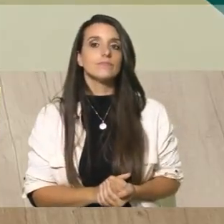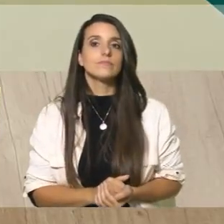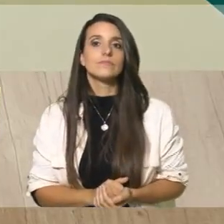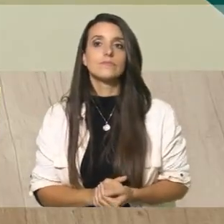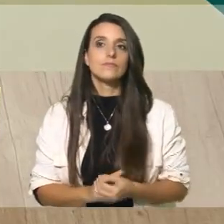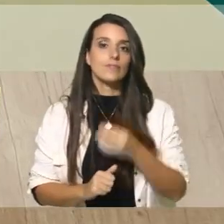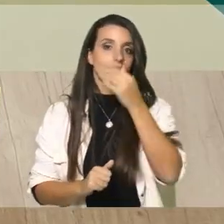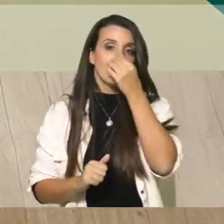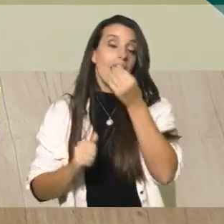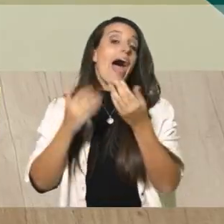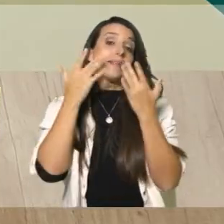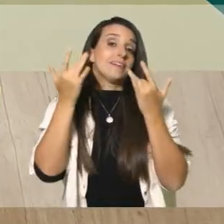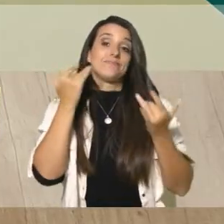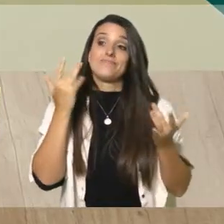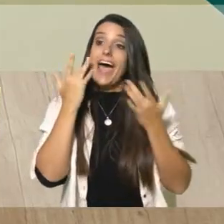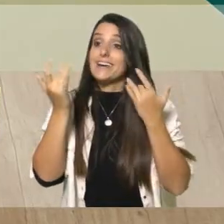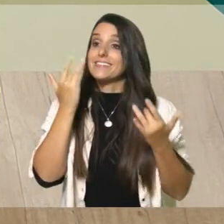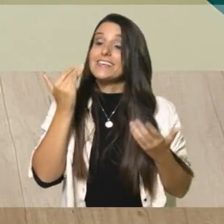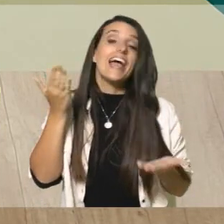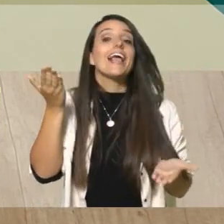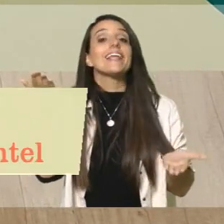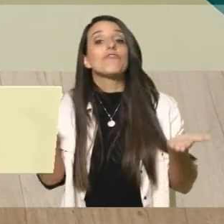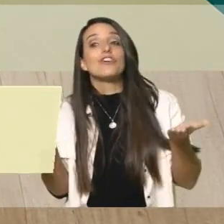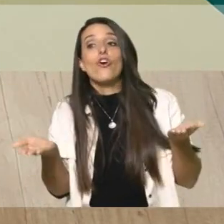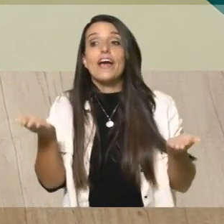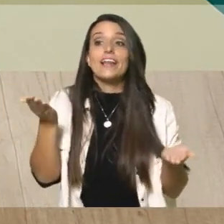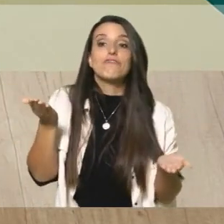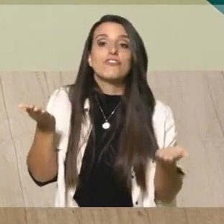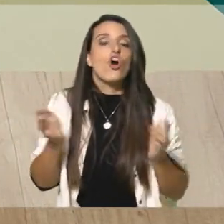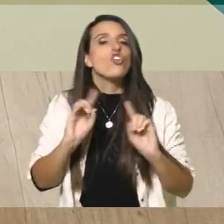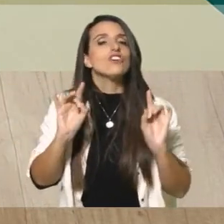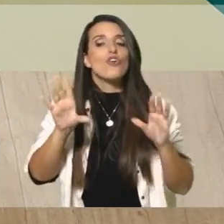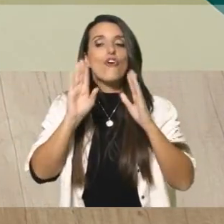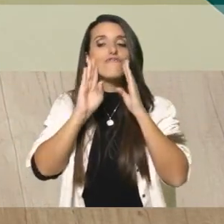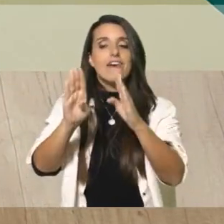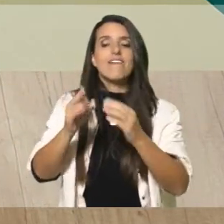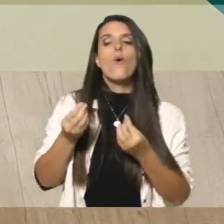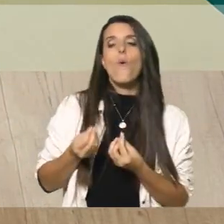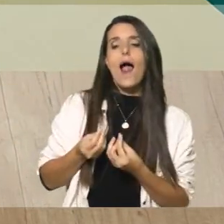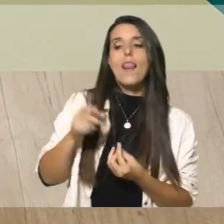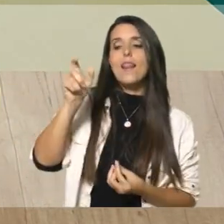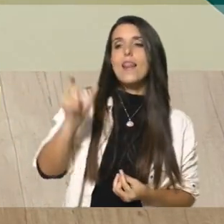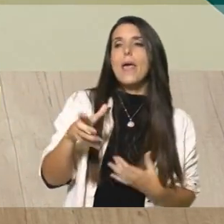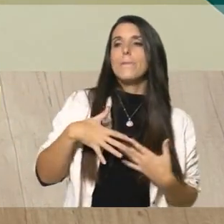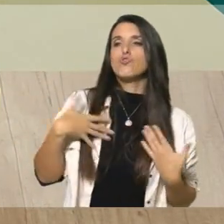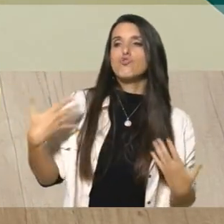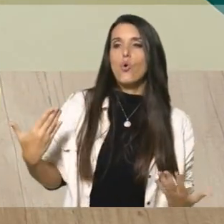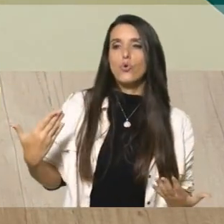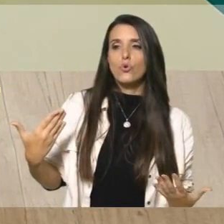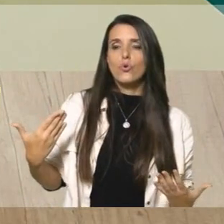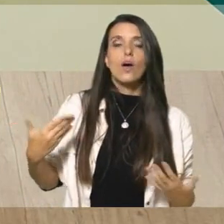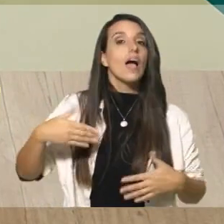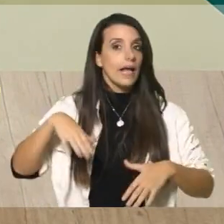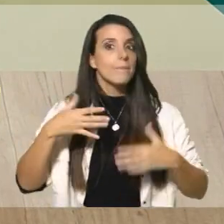un arte, yo creo, un equilibrio, ¿no? No solo centrarme en lo que es su emoción, que de repente es